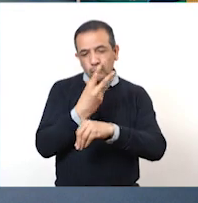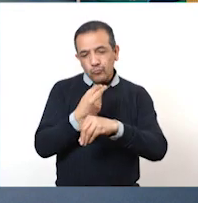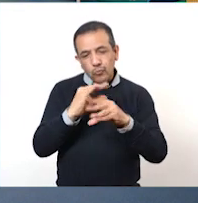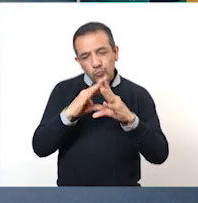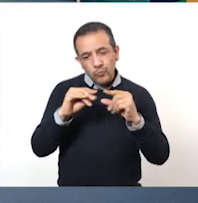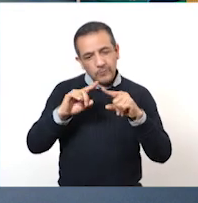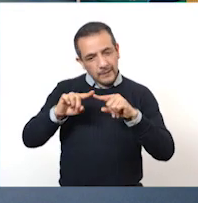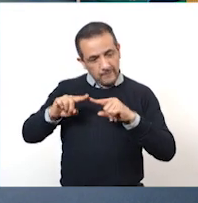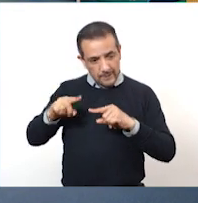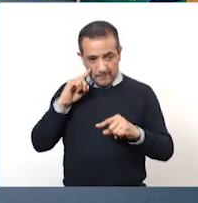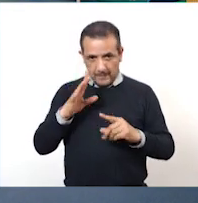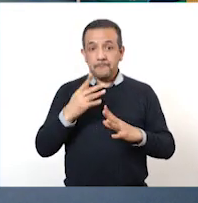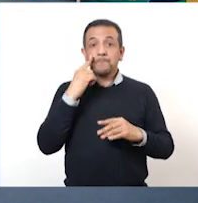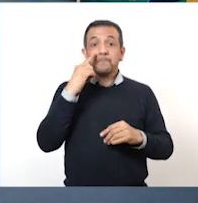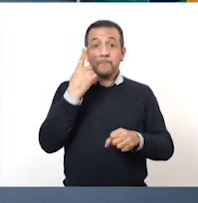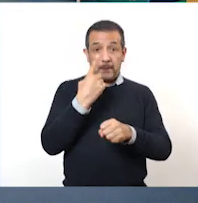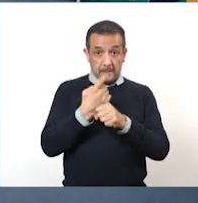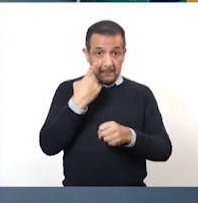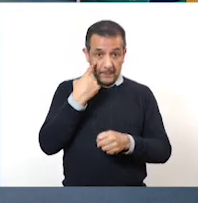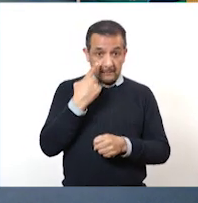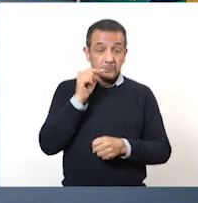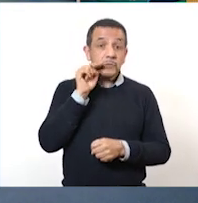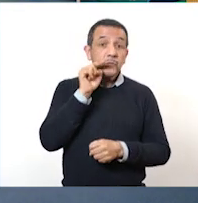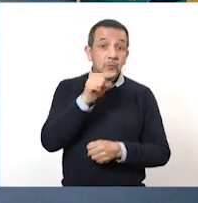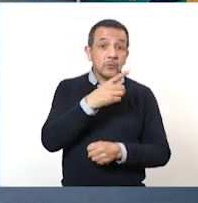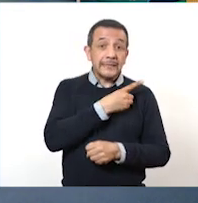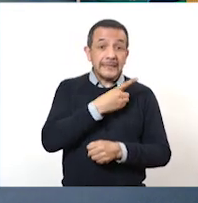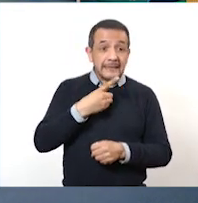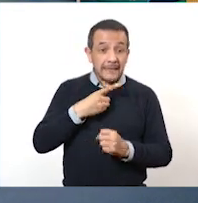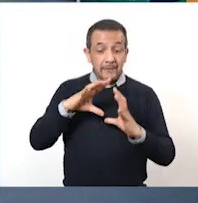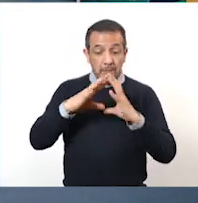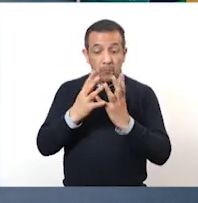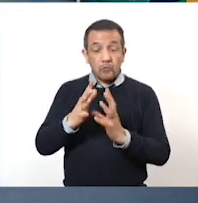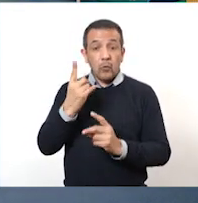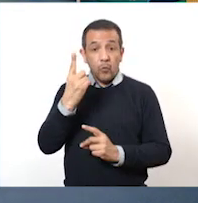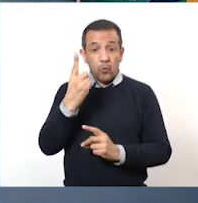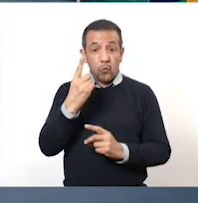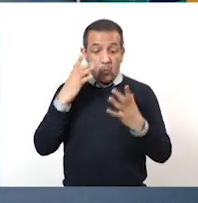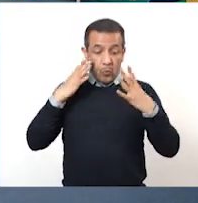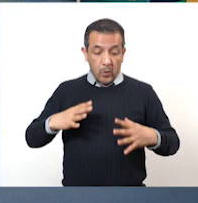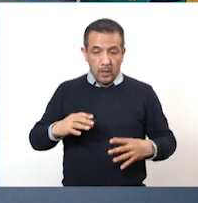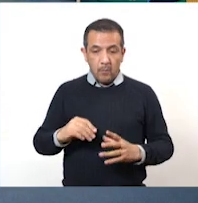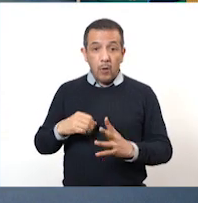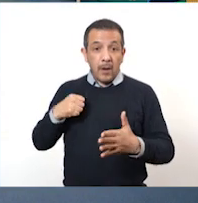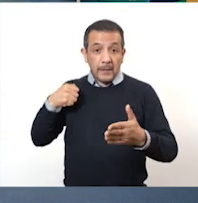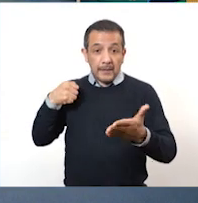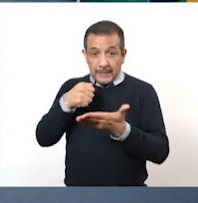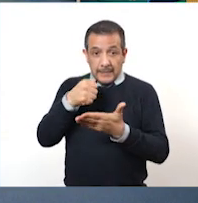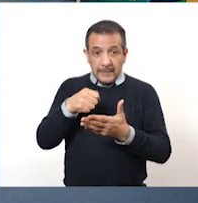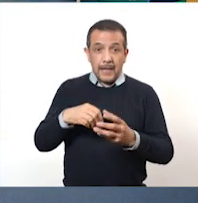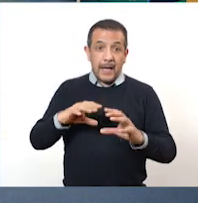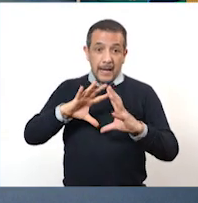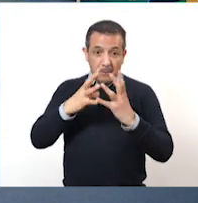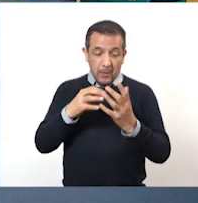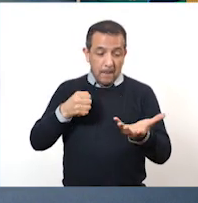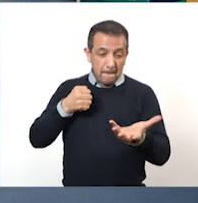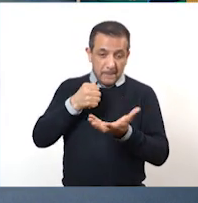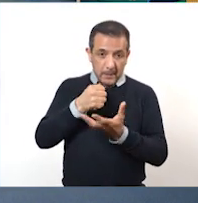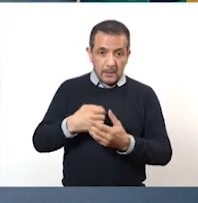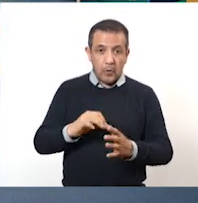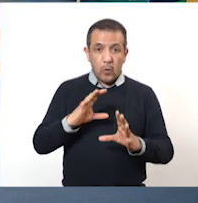Muy bien. Bien, la consigna es que tienes que golpear la pelota con una parte del cuerpo. Muy